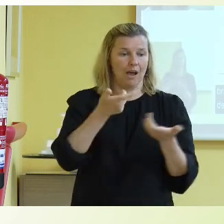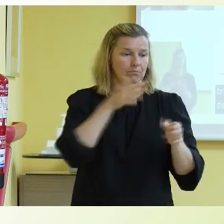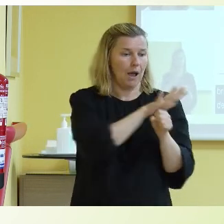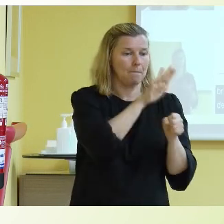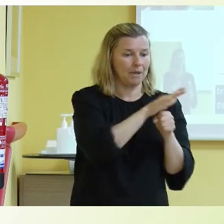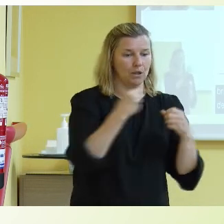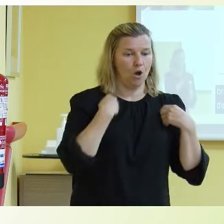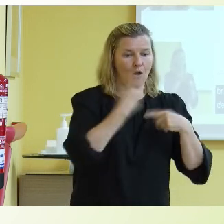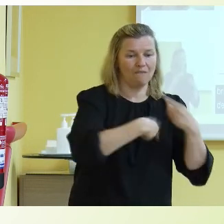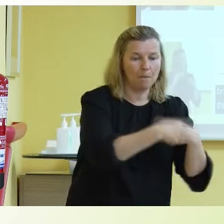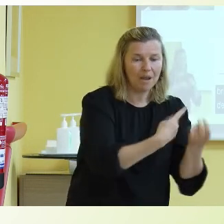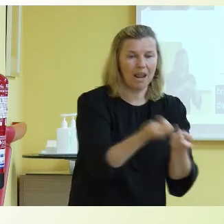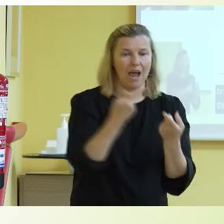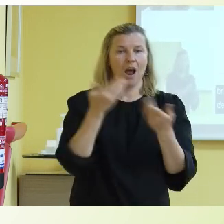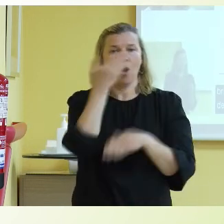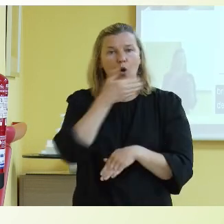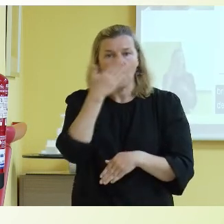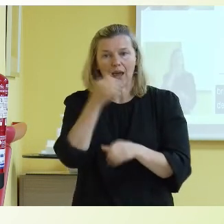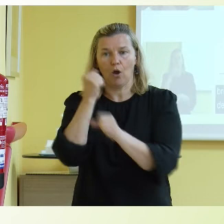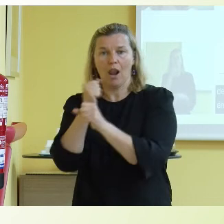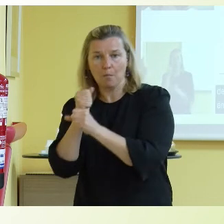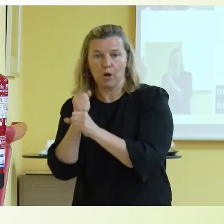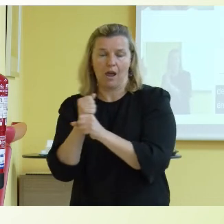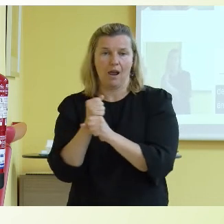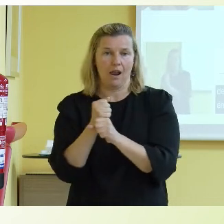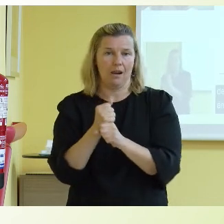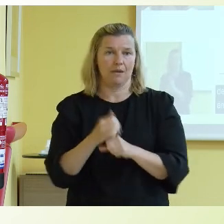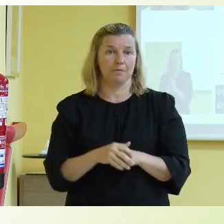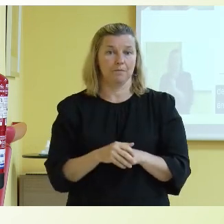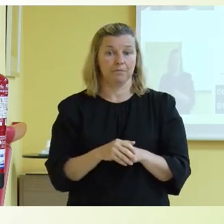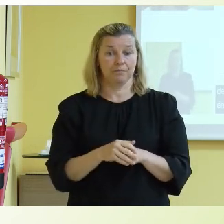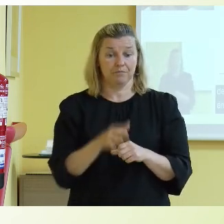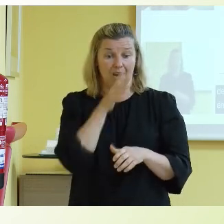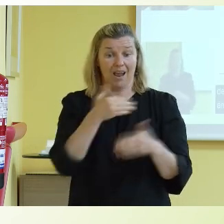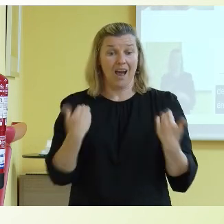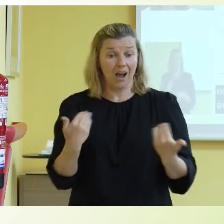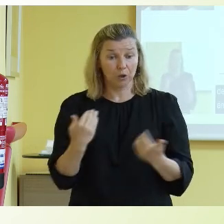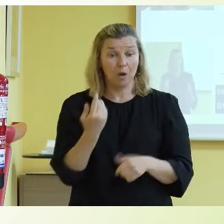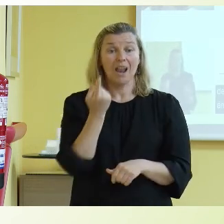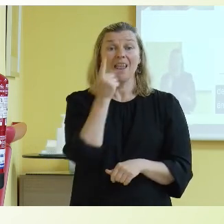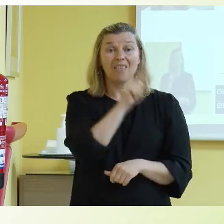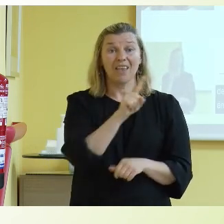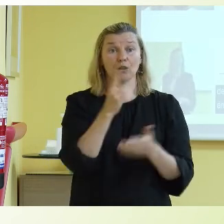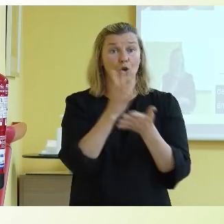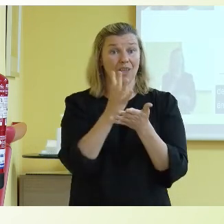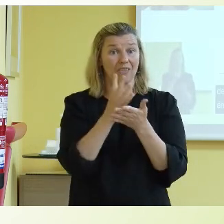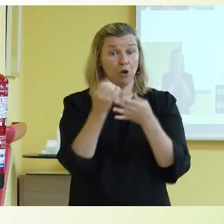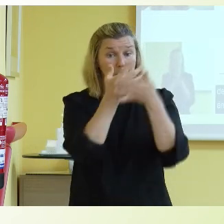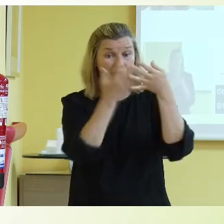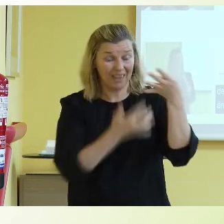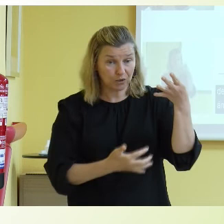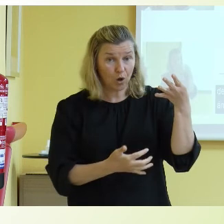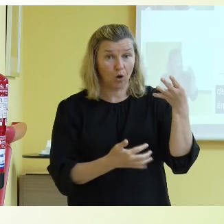los cuidados y terapias disponibles y su manejo. Actualmente hay 119 textos disponibles, 81